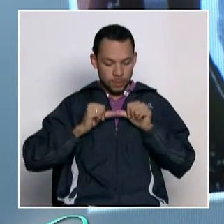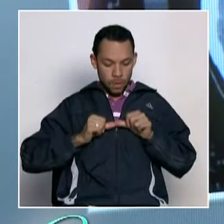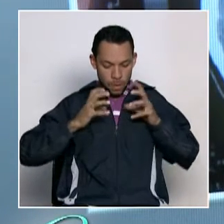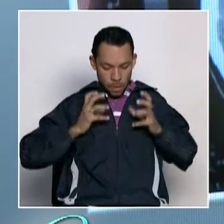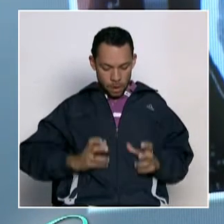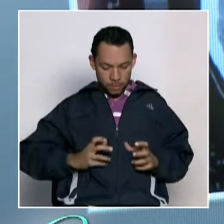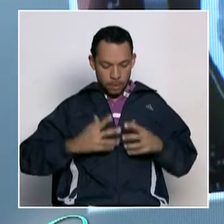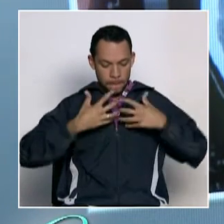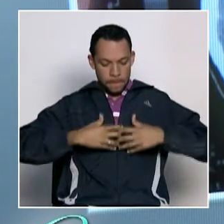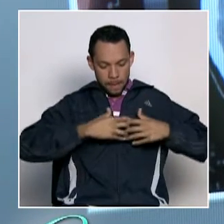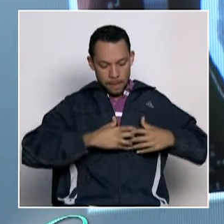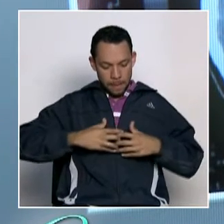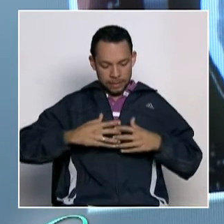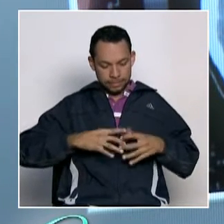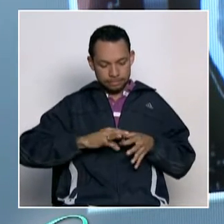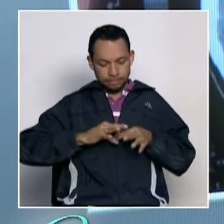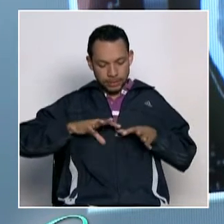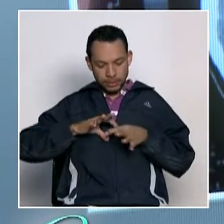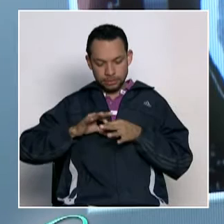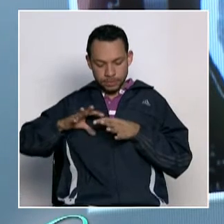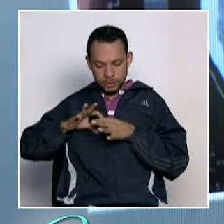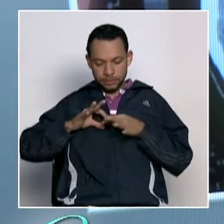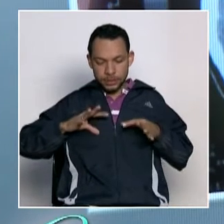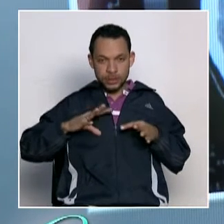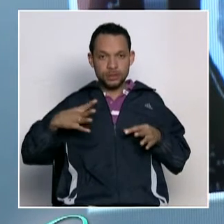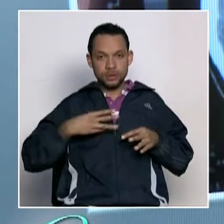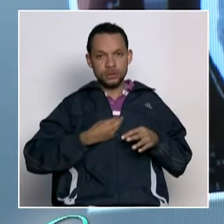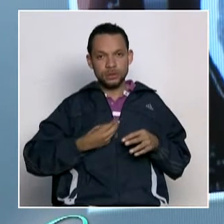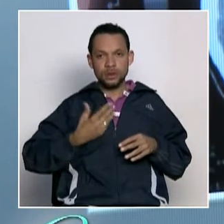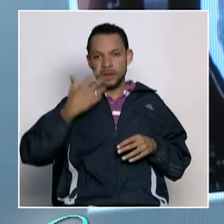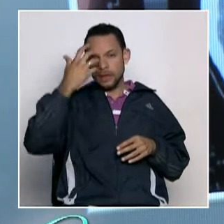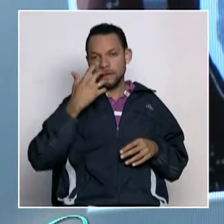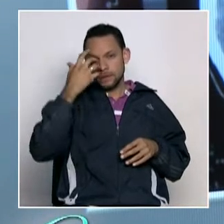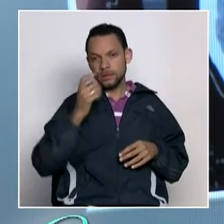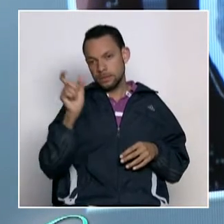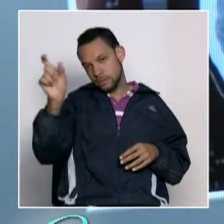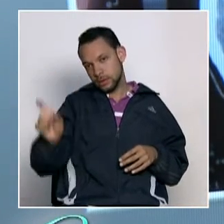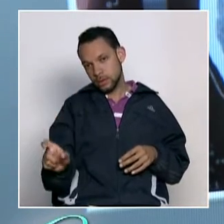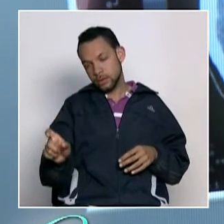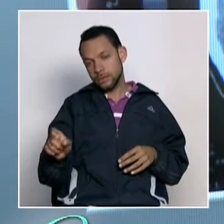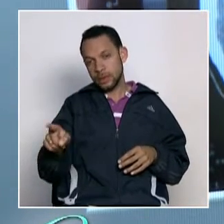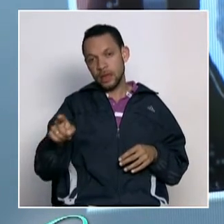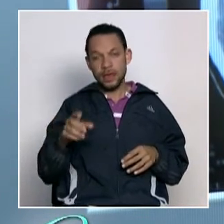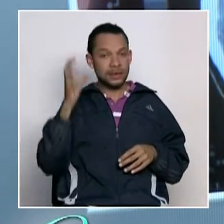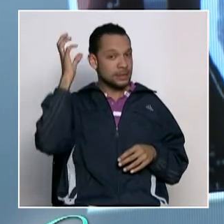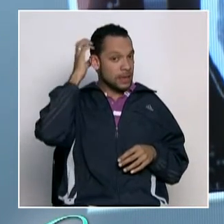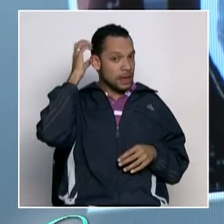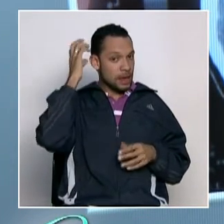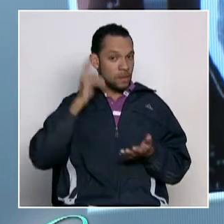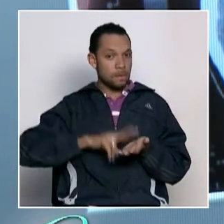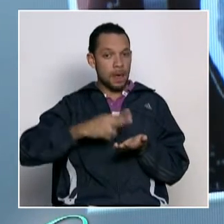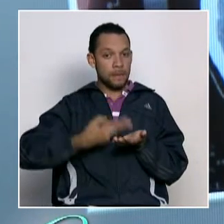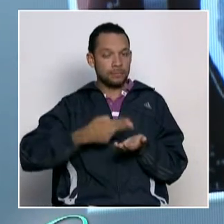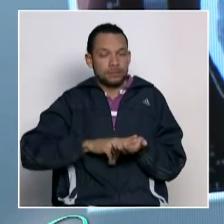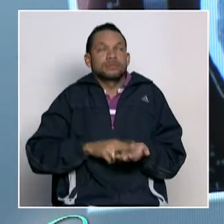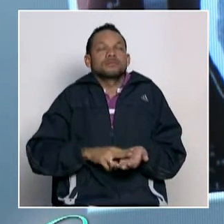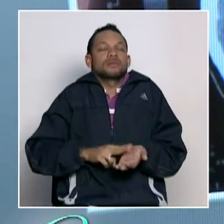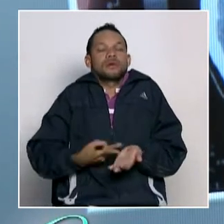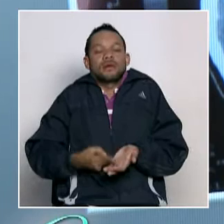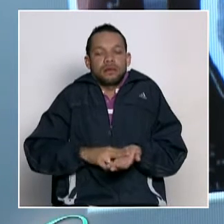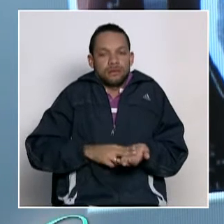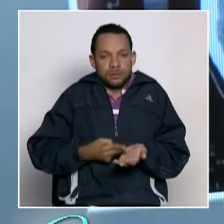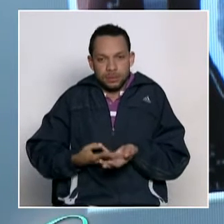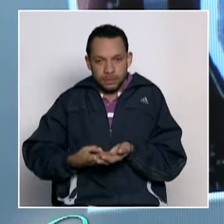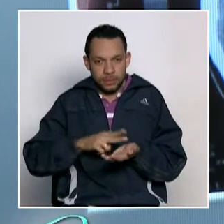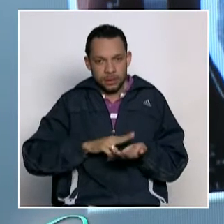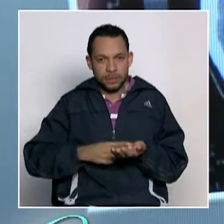Y entonces miramos los exámenes médicos. El diagnóstico médico de ese paciente es epilepsia y se le hace la tomografía axial